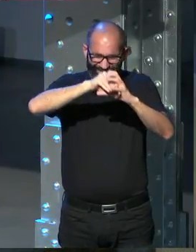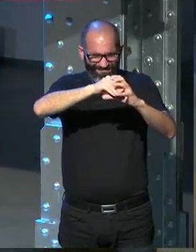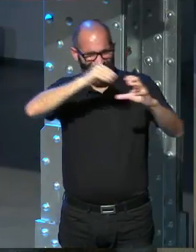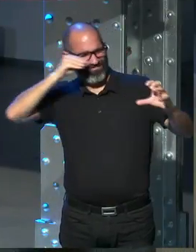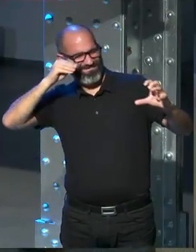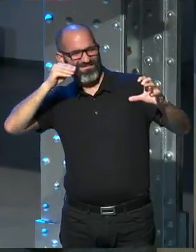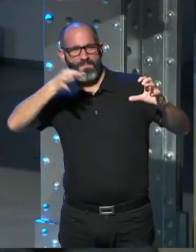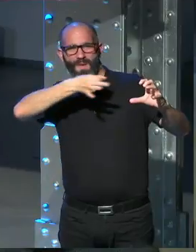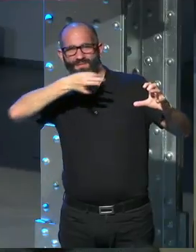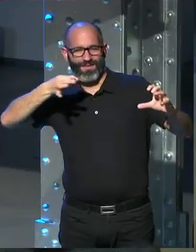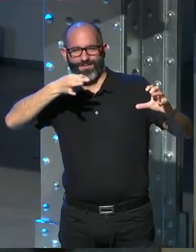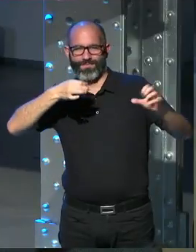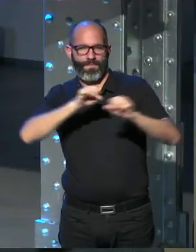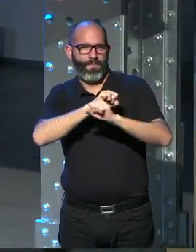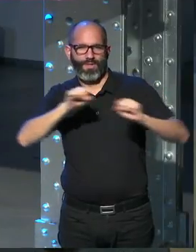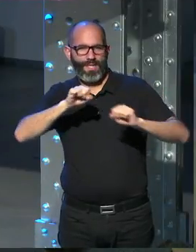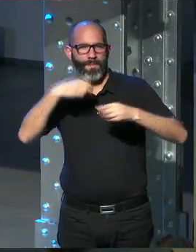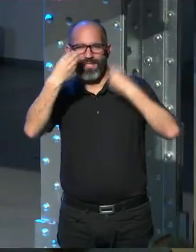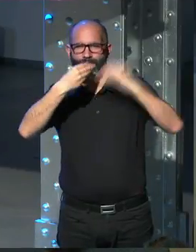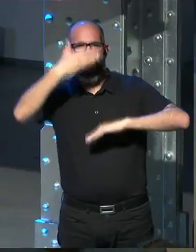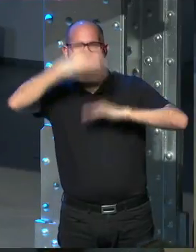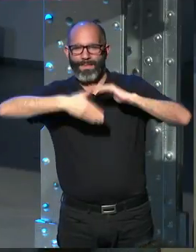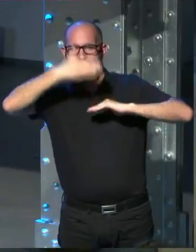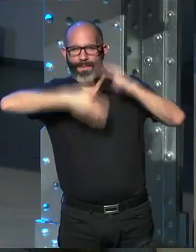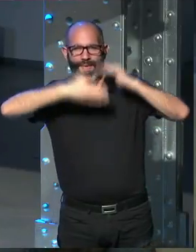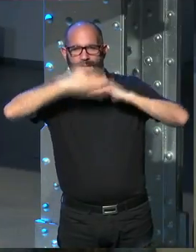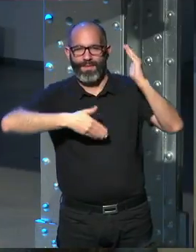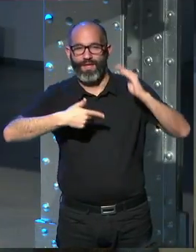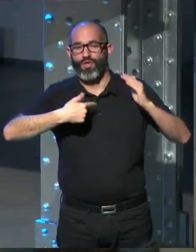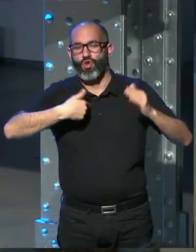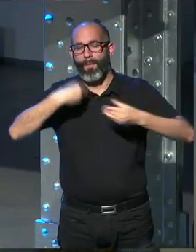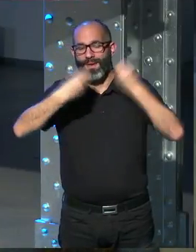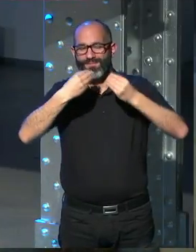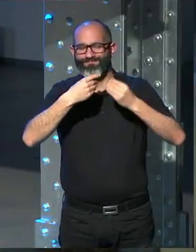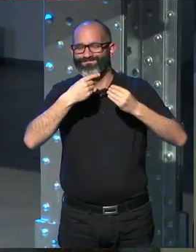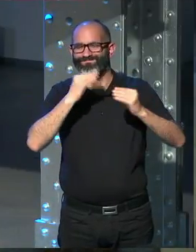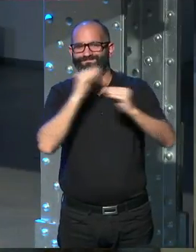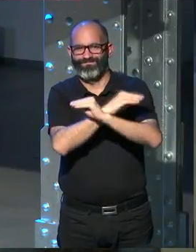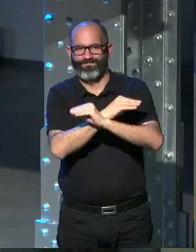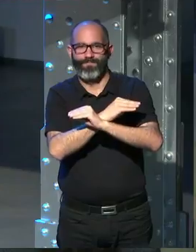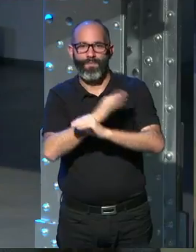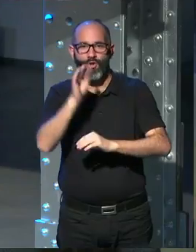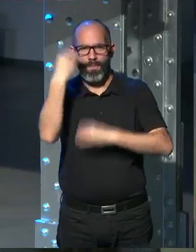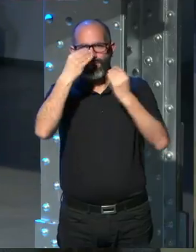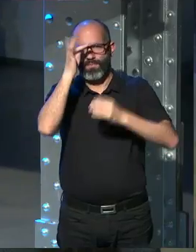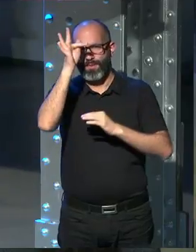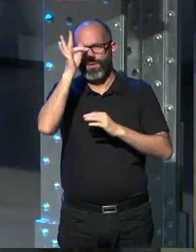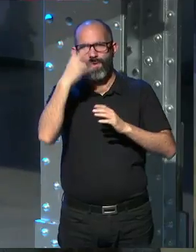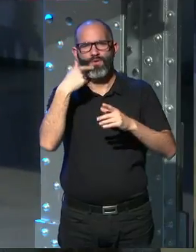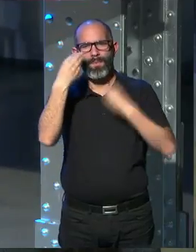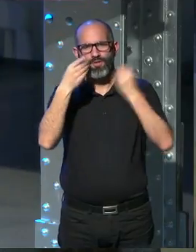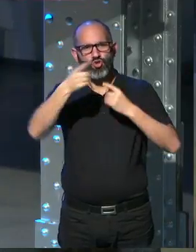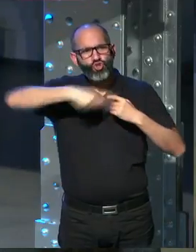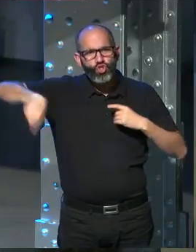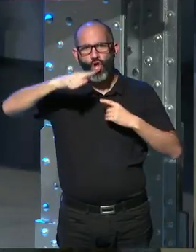ser una limitación que nunca podremos superar. Yo tiendo a ser más optimista en este sentido, porque creo que el cerebro que